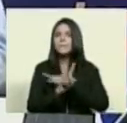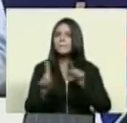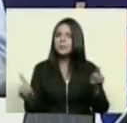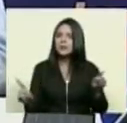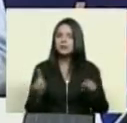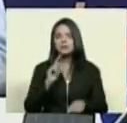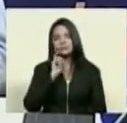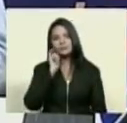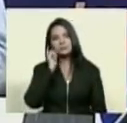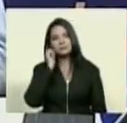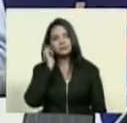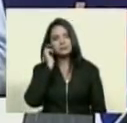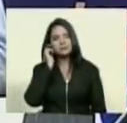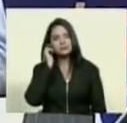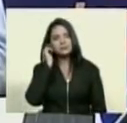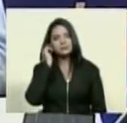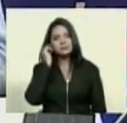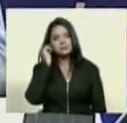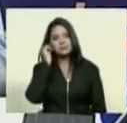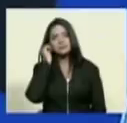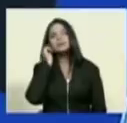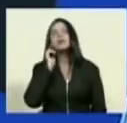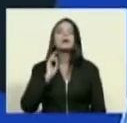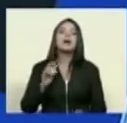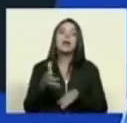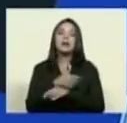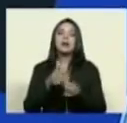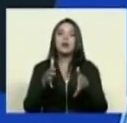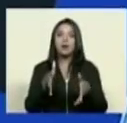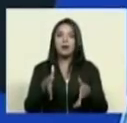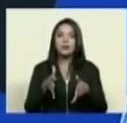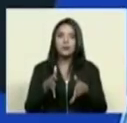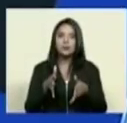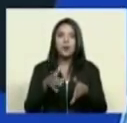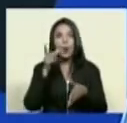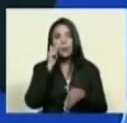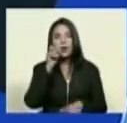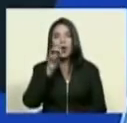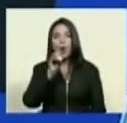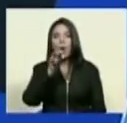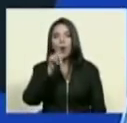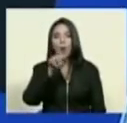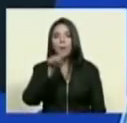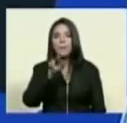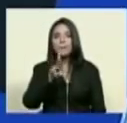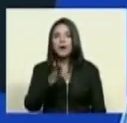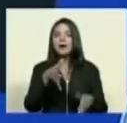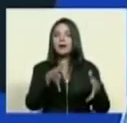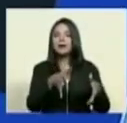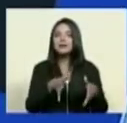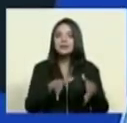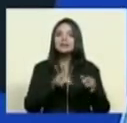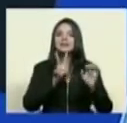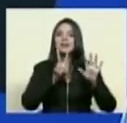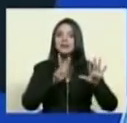resulta que nuestro candidato, el gobernador electo Omar Prieto, obtuvo